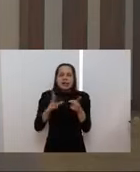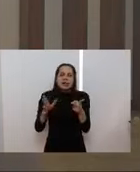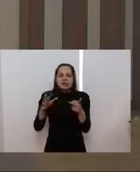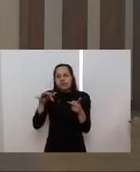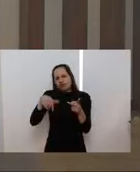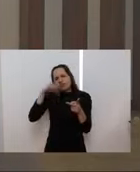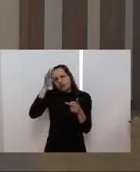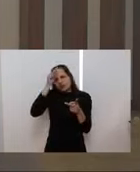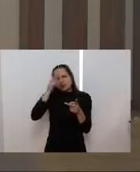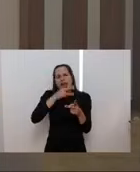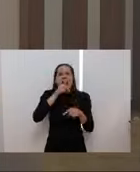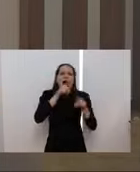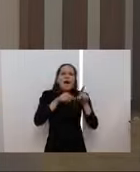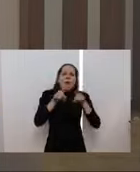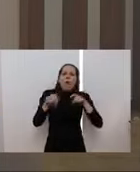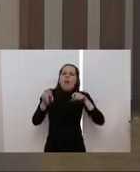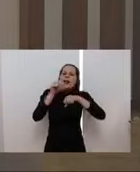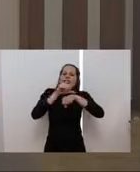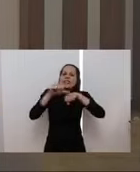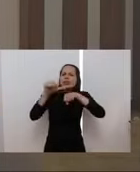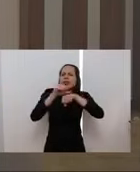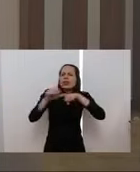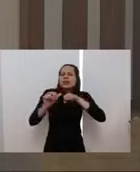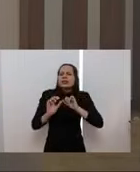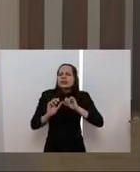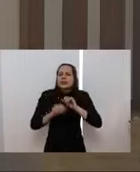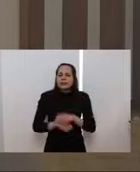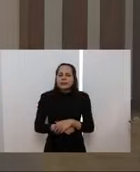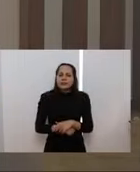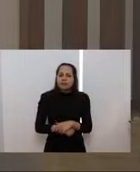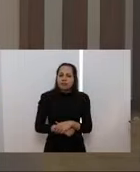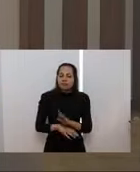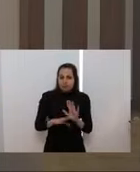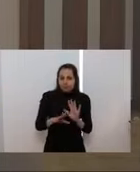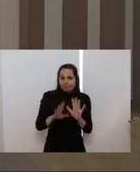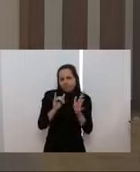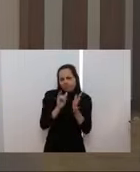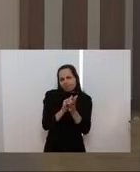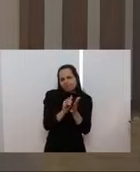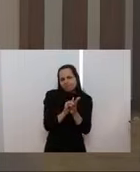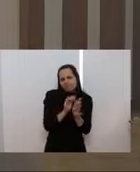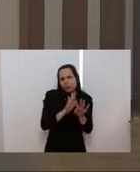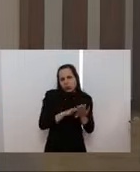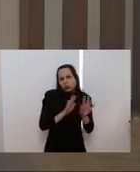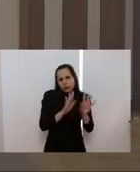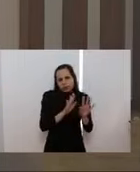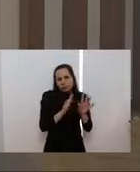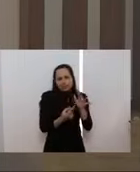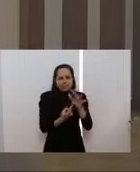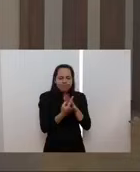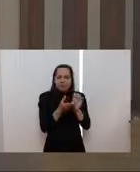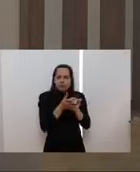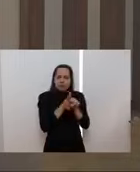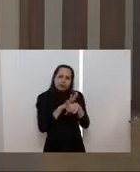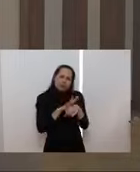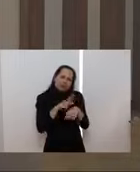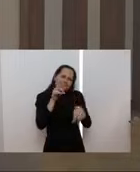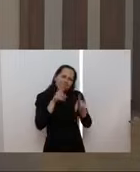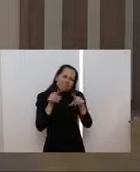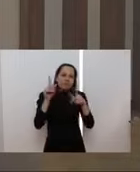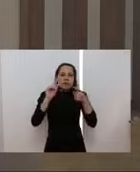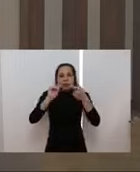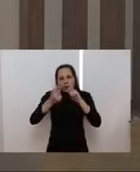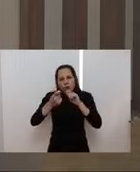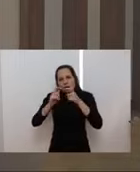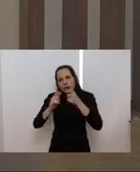programaciones de cirugía y aquí la misma pandemia nos obligó a hacer algunos cambios y cerrar